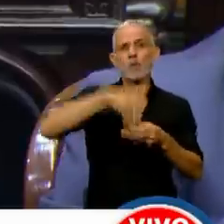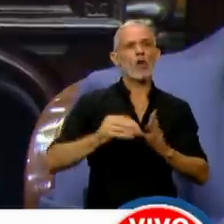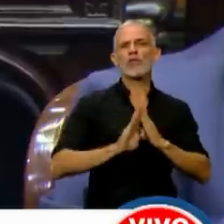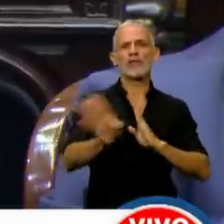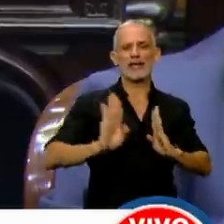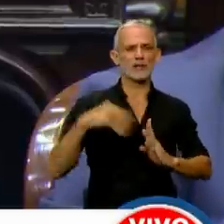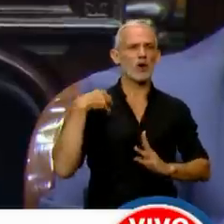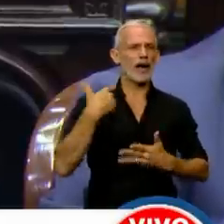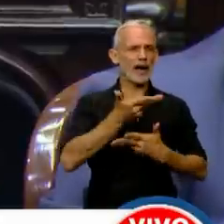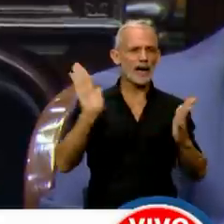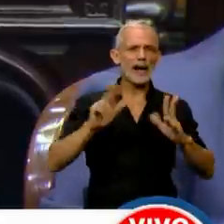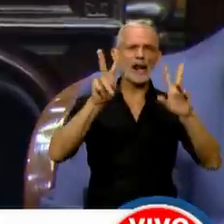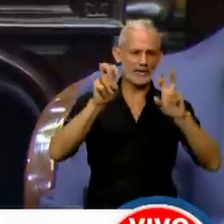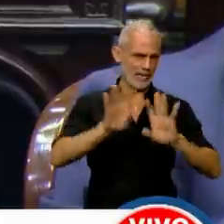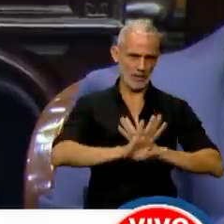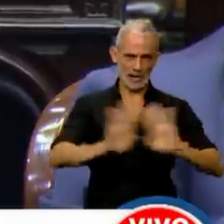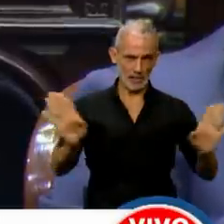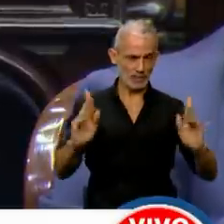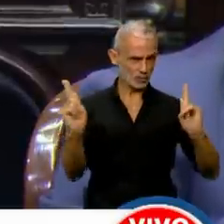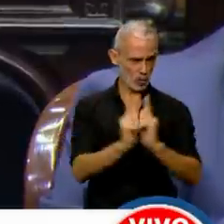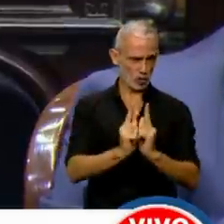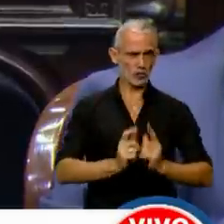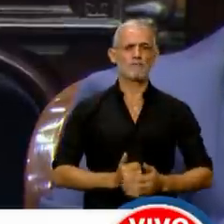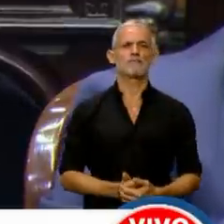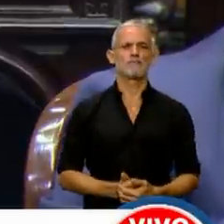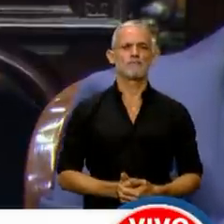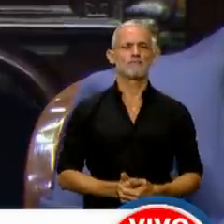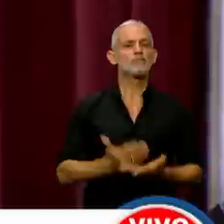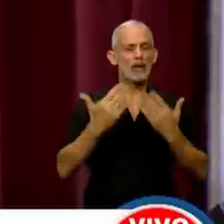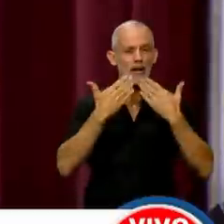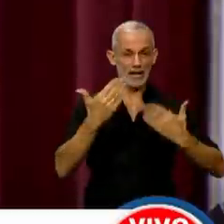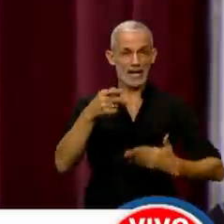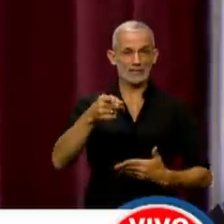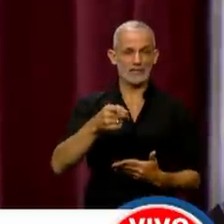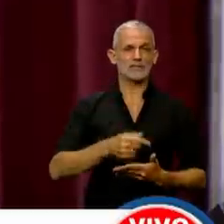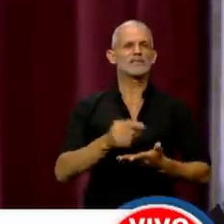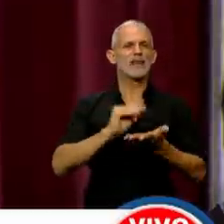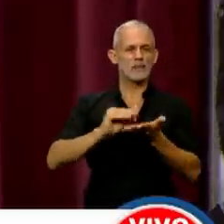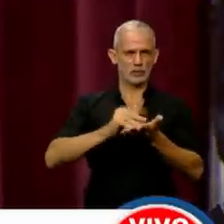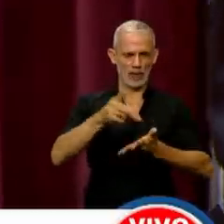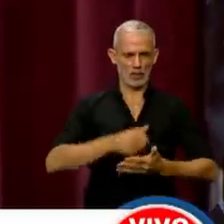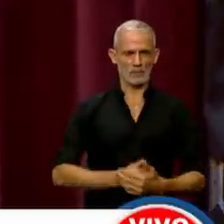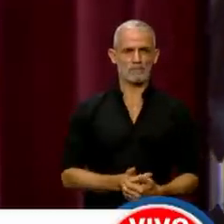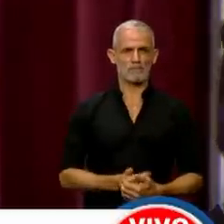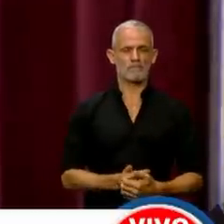en general el tema en cuestión nada más presente gracias diputado